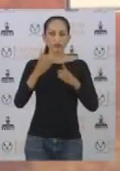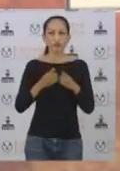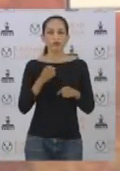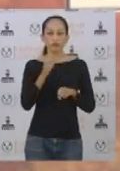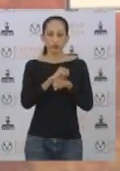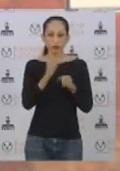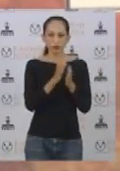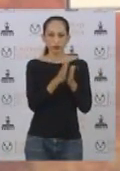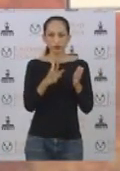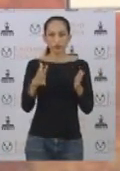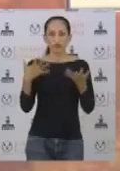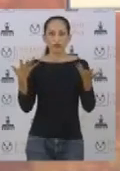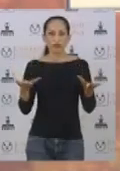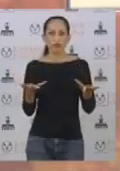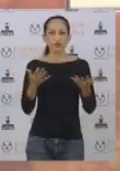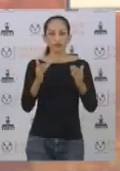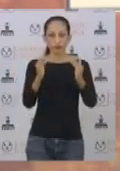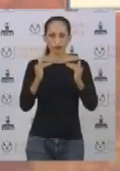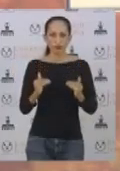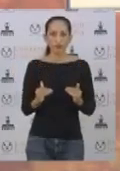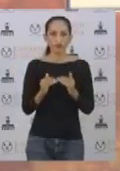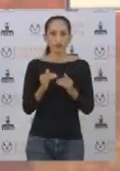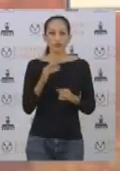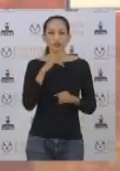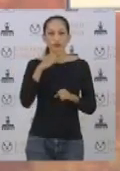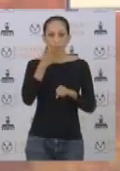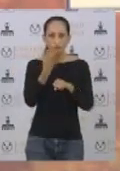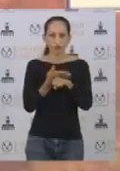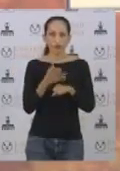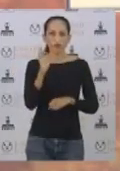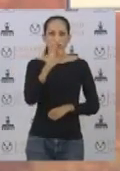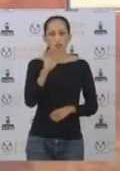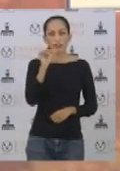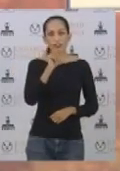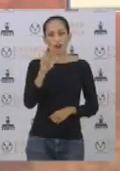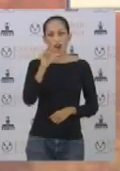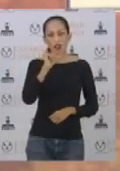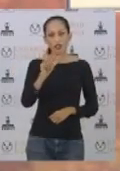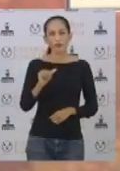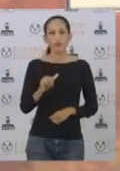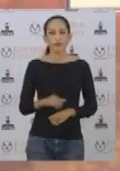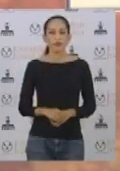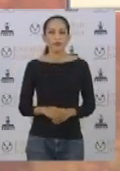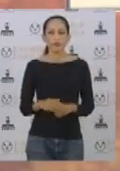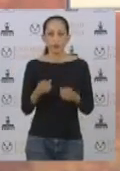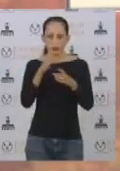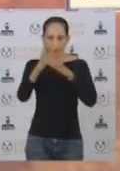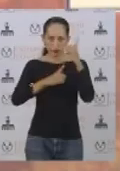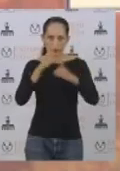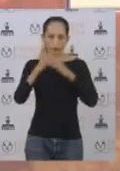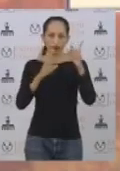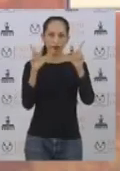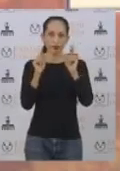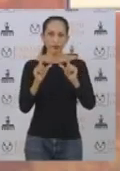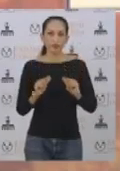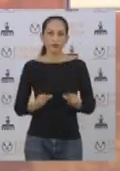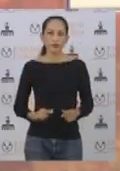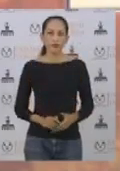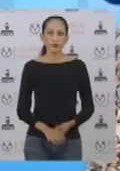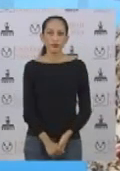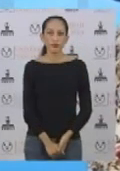esta semana en la Universidad Autónoma de Tamaulipas. Toda la información la tiene Fara Mercado en nuestra sección Deportes